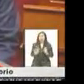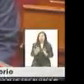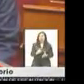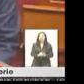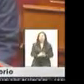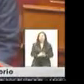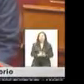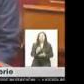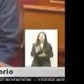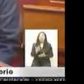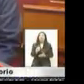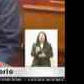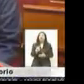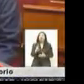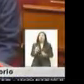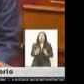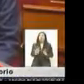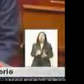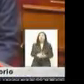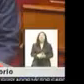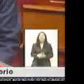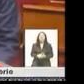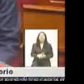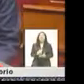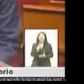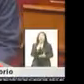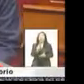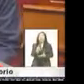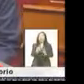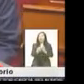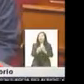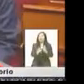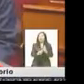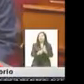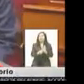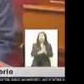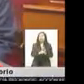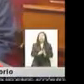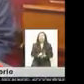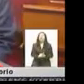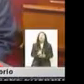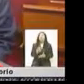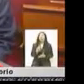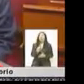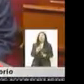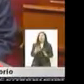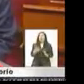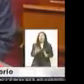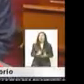037-2013 de fecha 3 de abril de 2013. Es decir, el reglamento del Decreto Legislativo